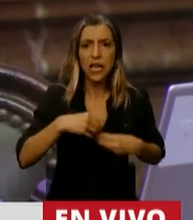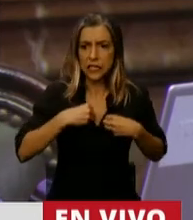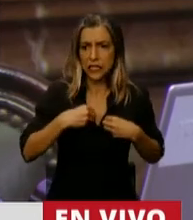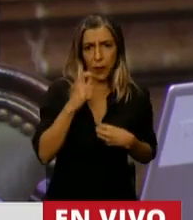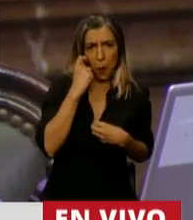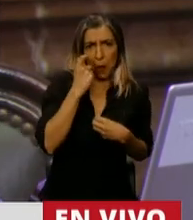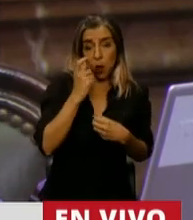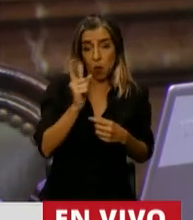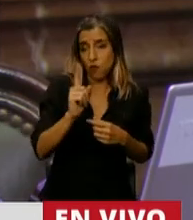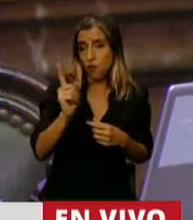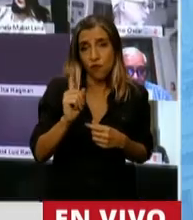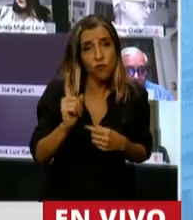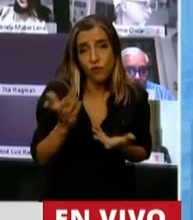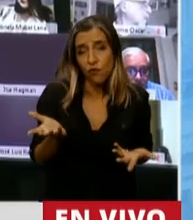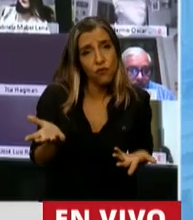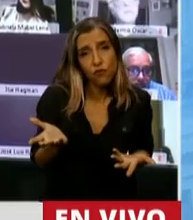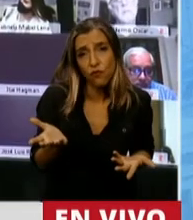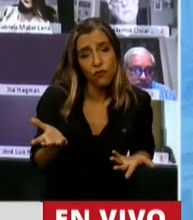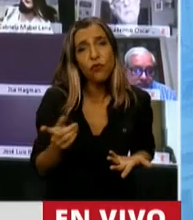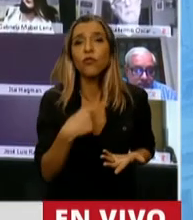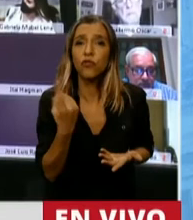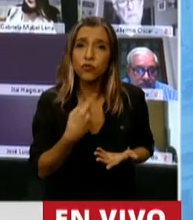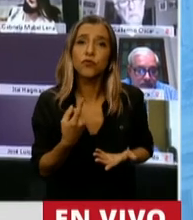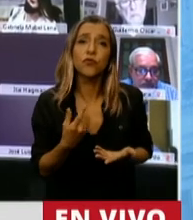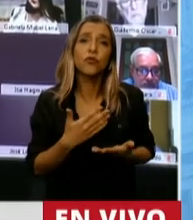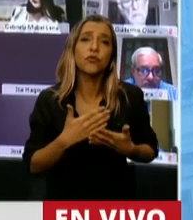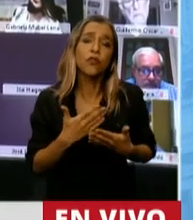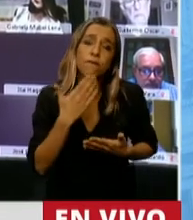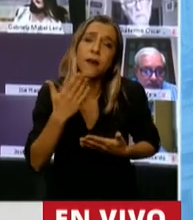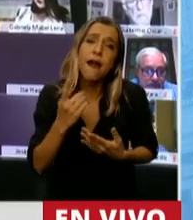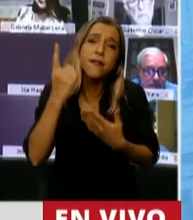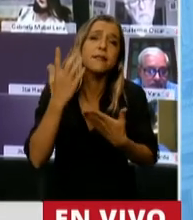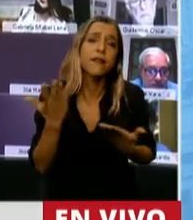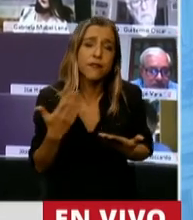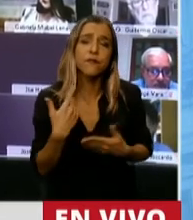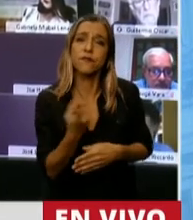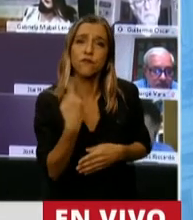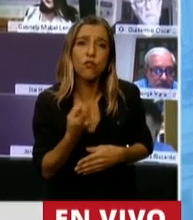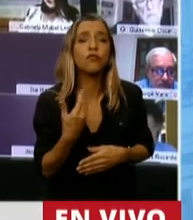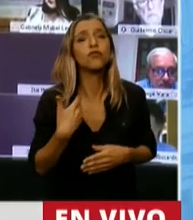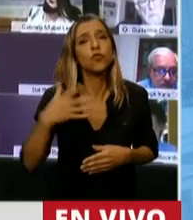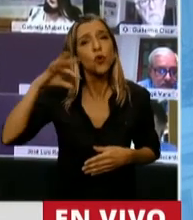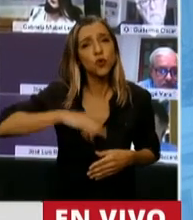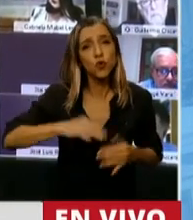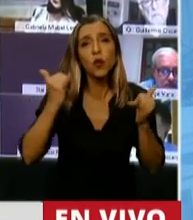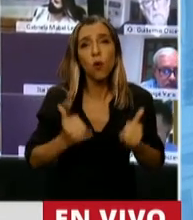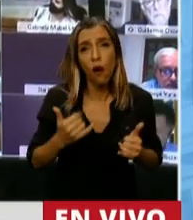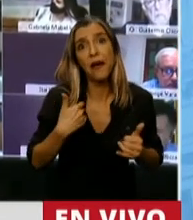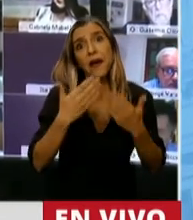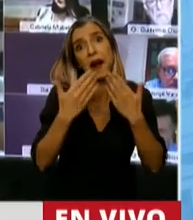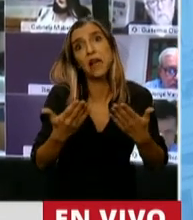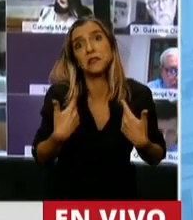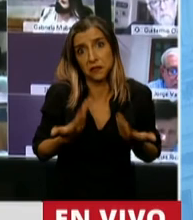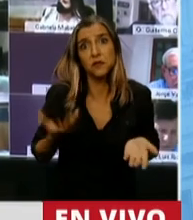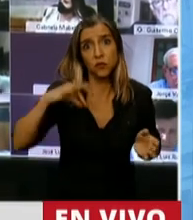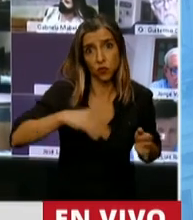agradecidos. Nosotros somos unos bendecidos por Dios, los que tenemos un sueldo y del 1 al 10 cobramos nuestro sueldo.